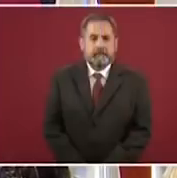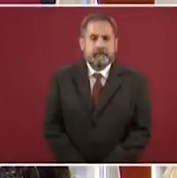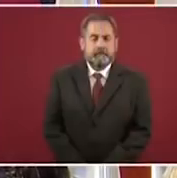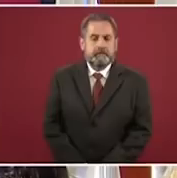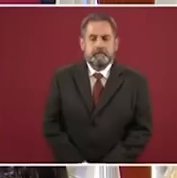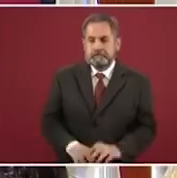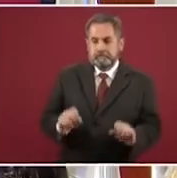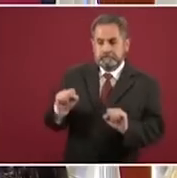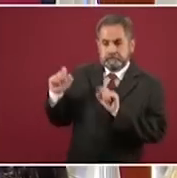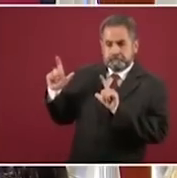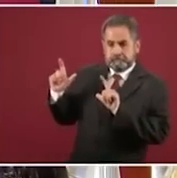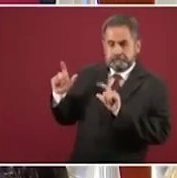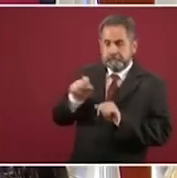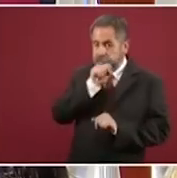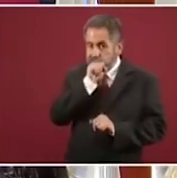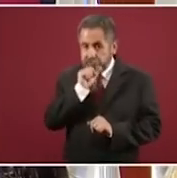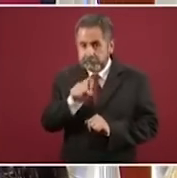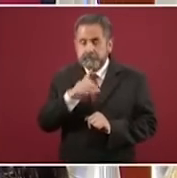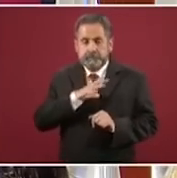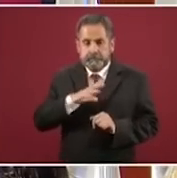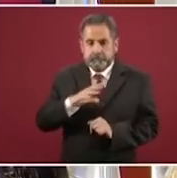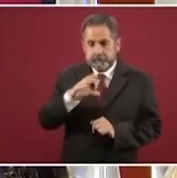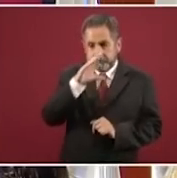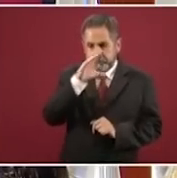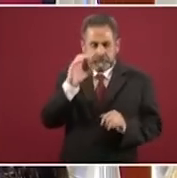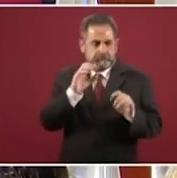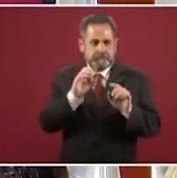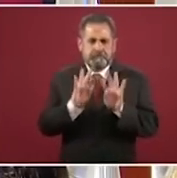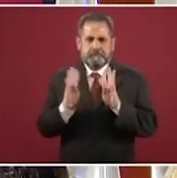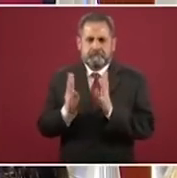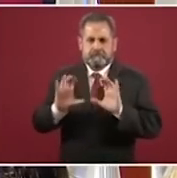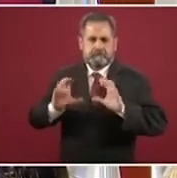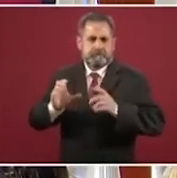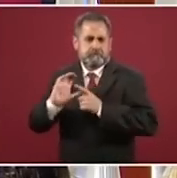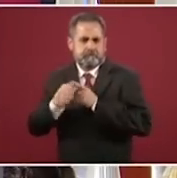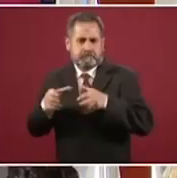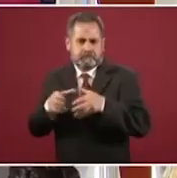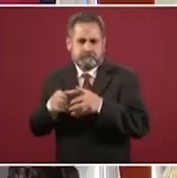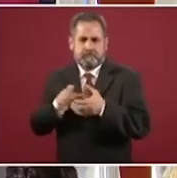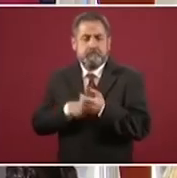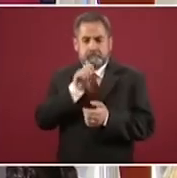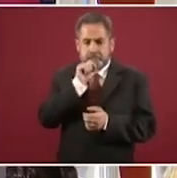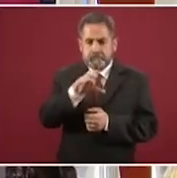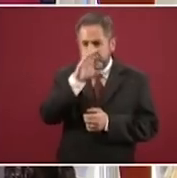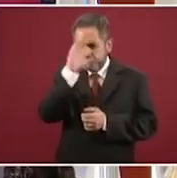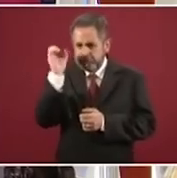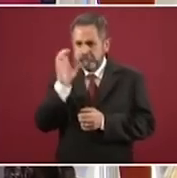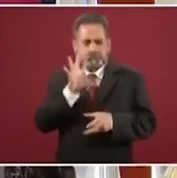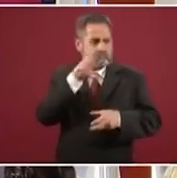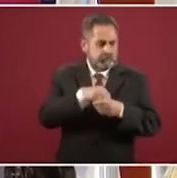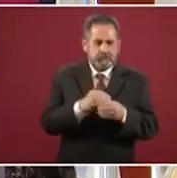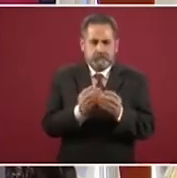la fotografía incluso de todo el comité, vienen la fotografía de la